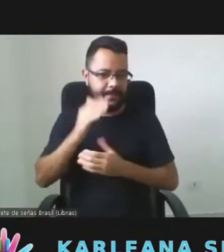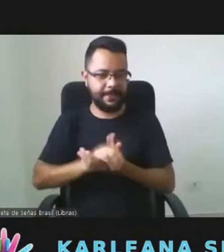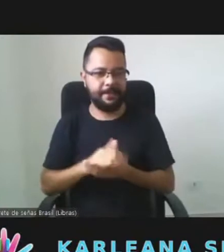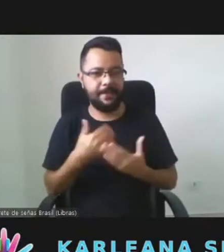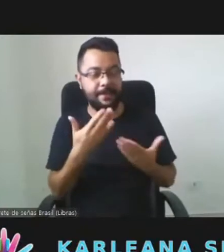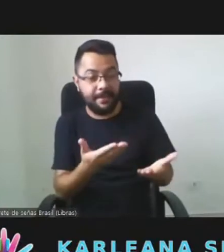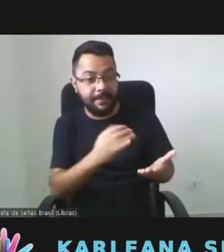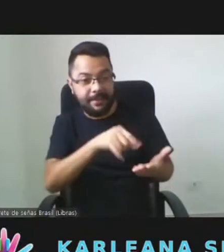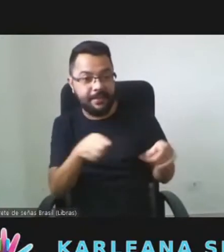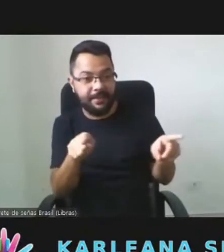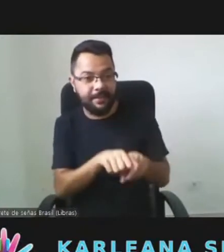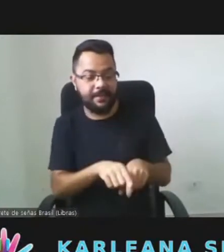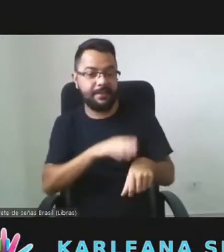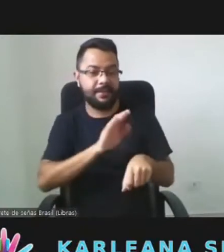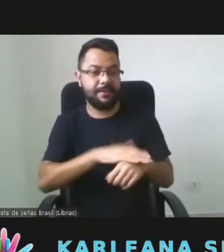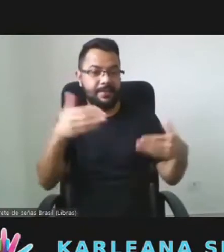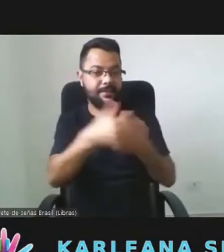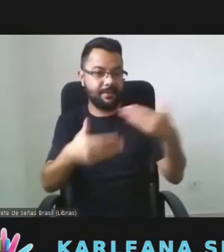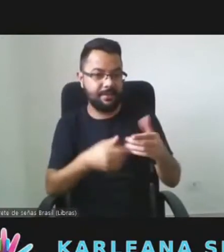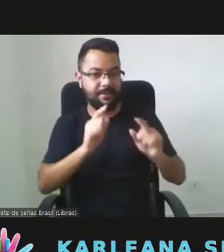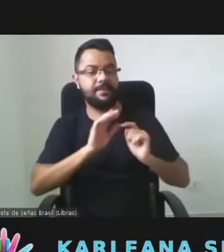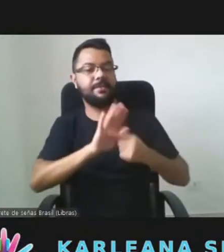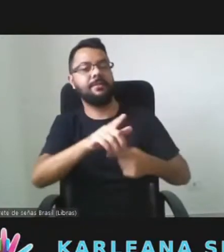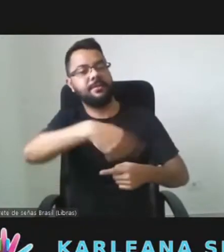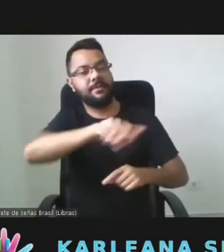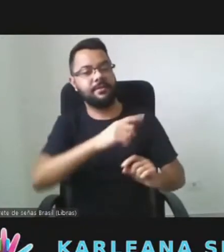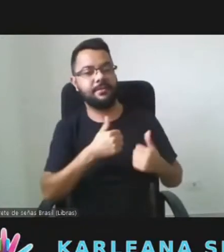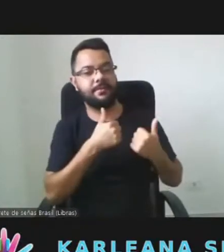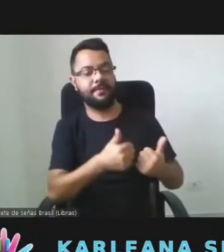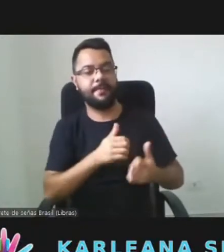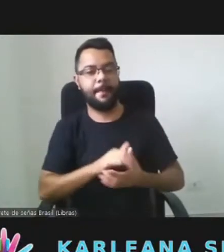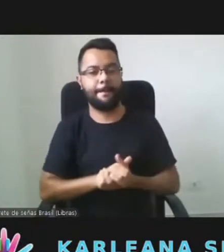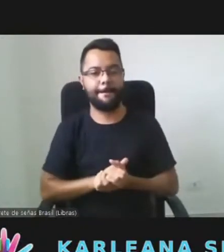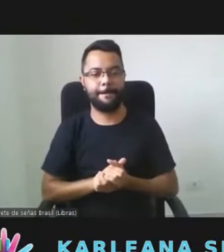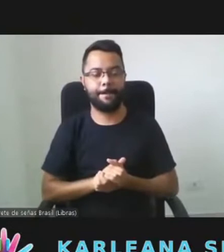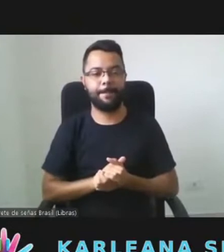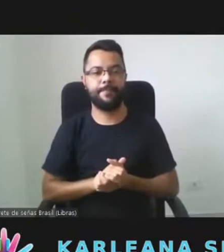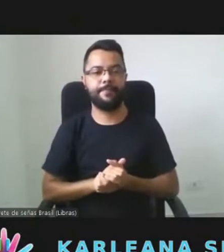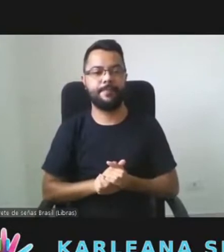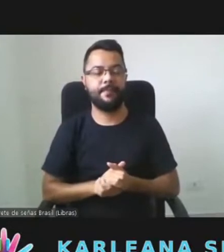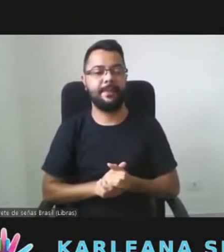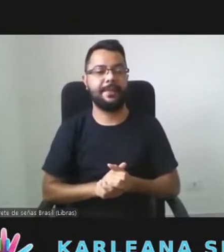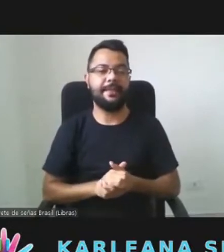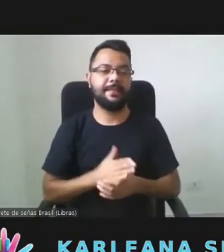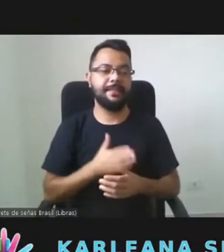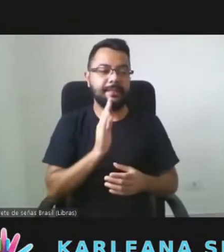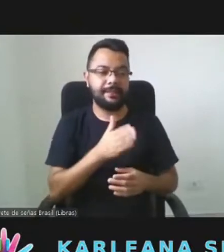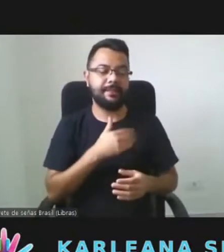aprovechar tiempo, comparto pantalla. Aquí estoy, ya va que empecé por el final.